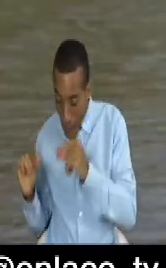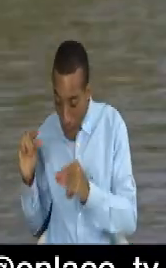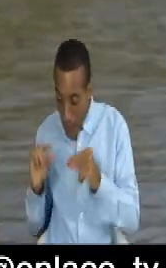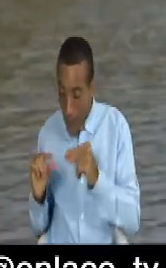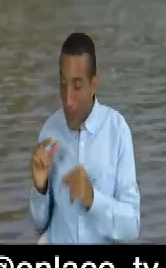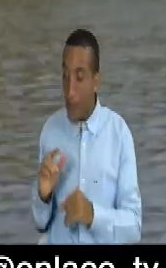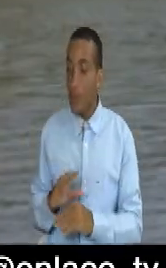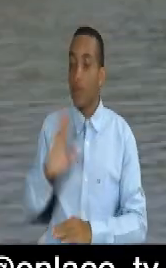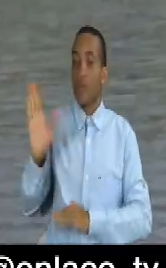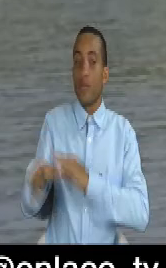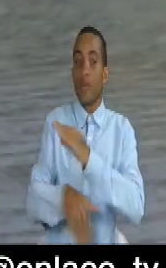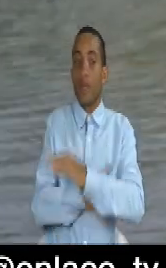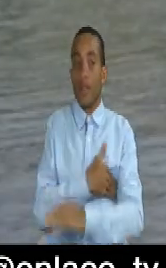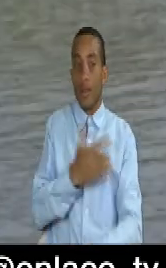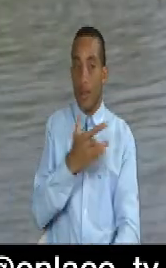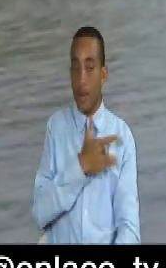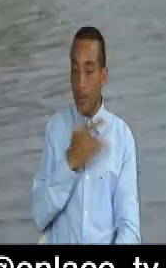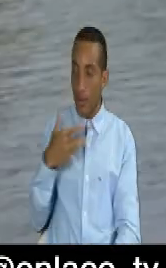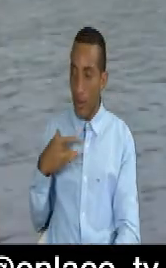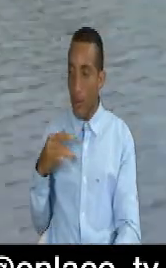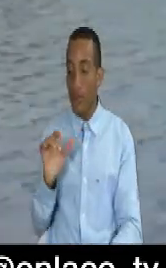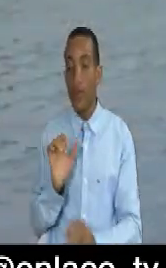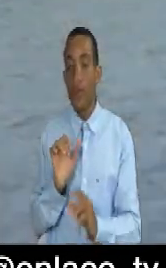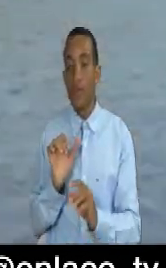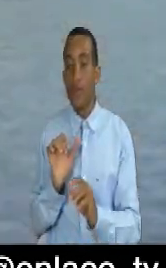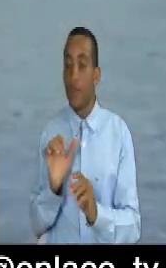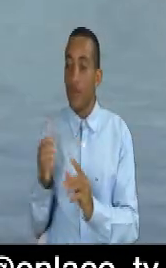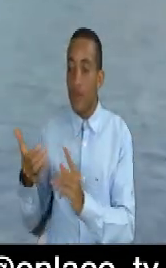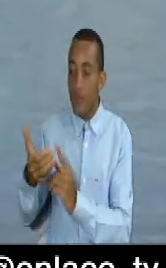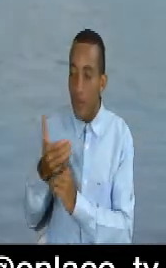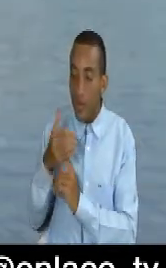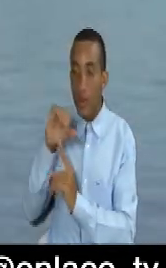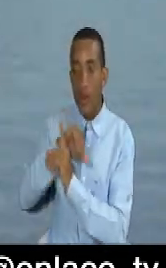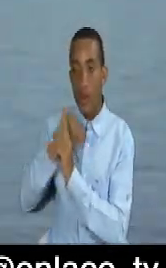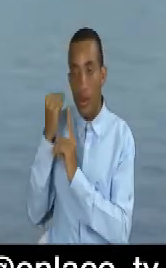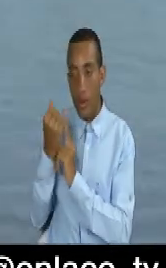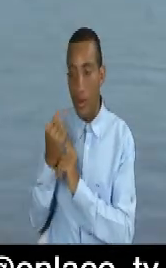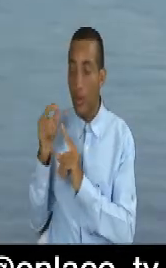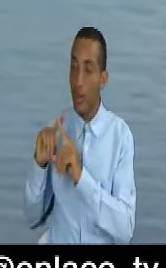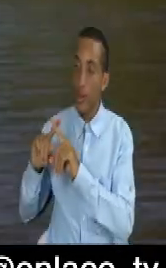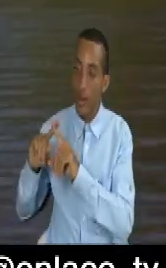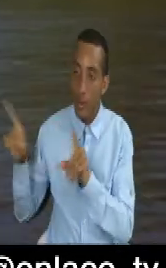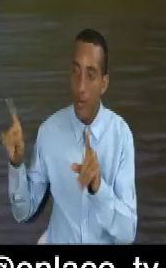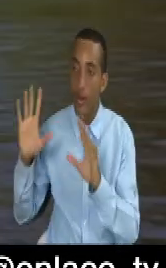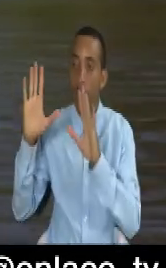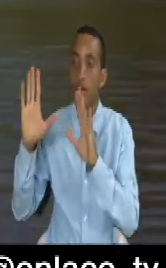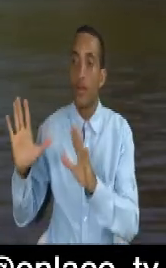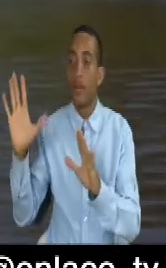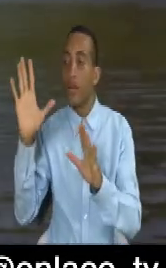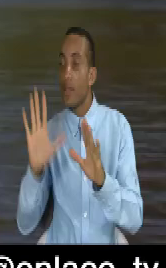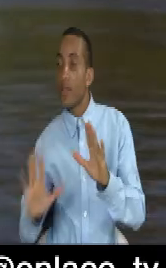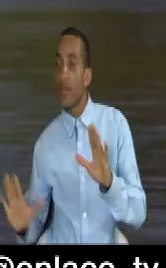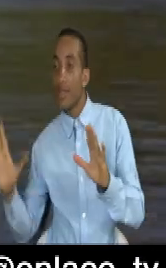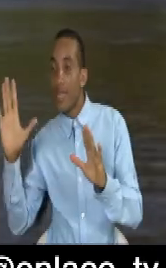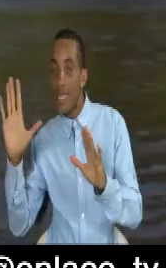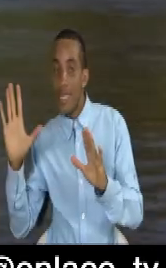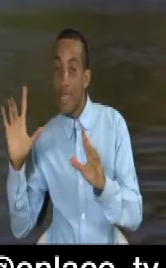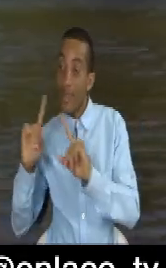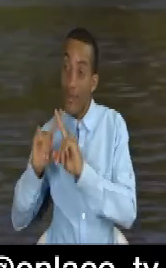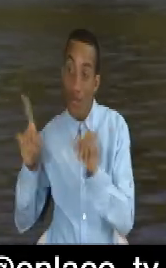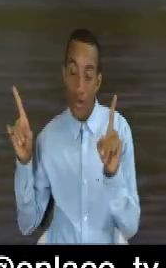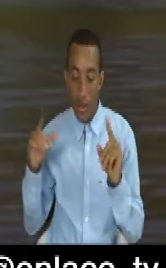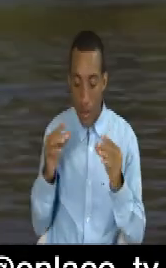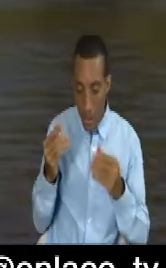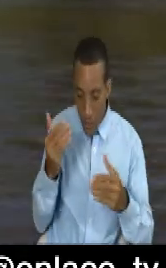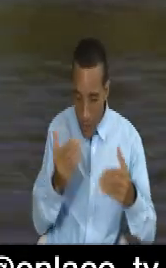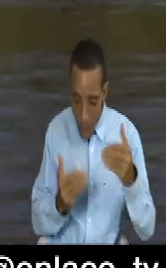el Ministerio de Salud y de Protección Social, diferentes al Laboratorio Departamental de Salud Pública, para tomar acciones